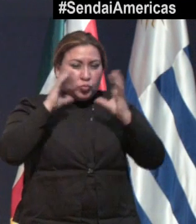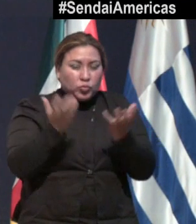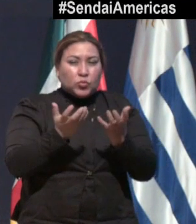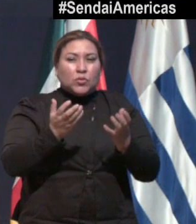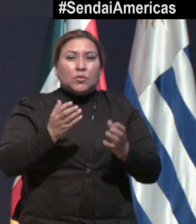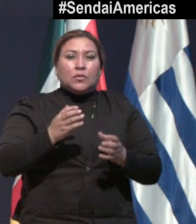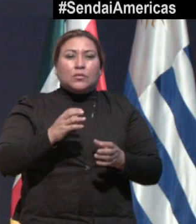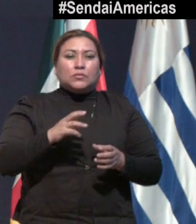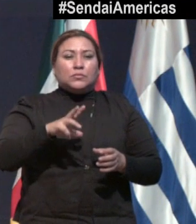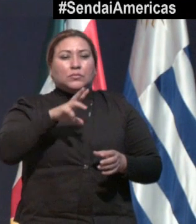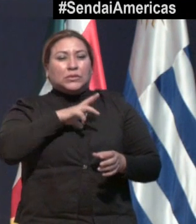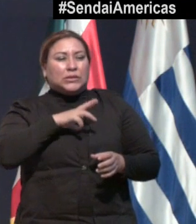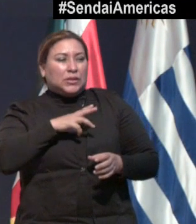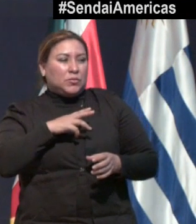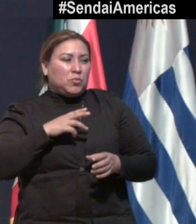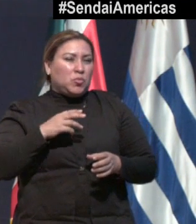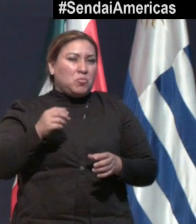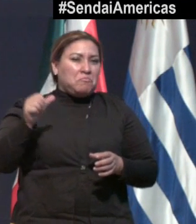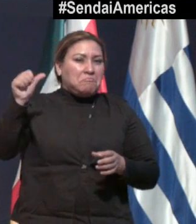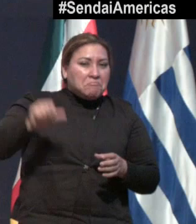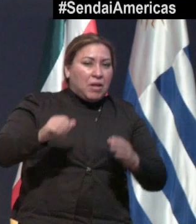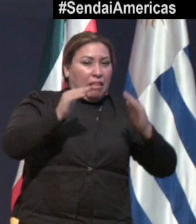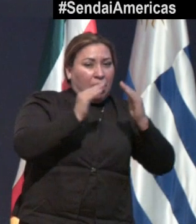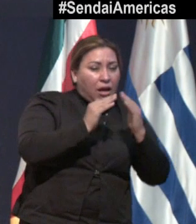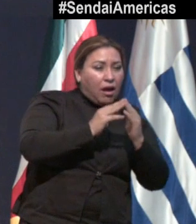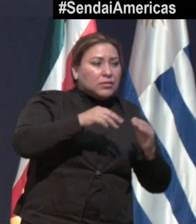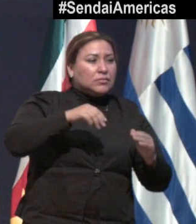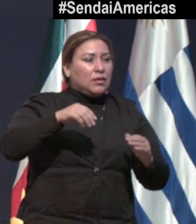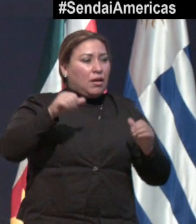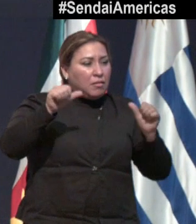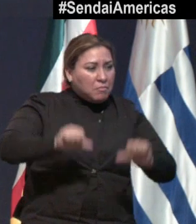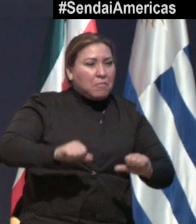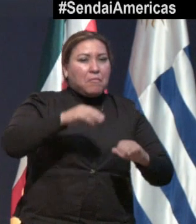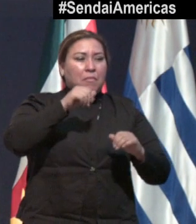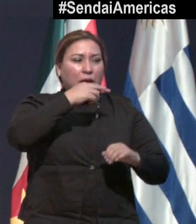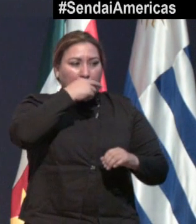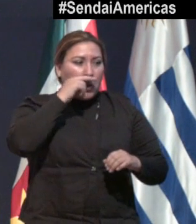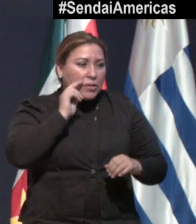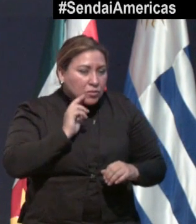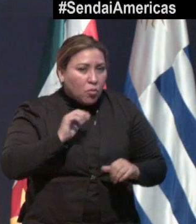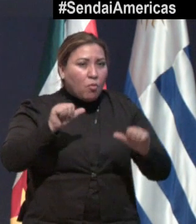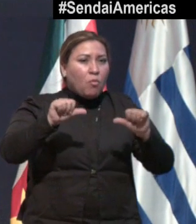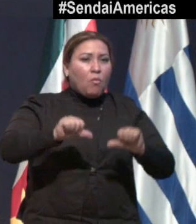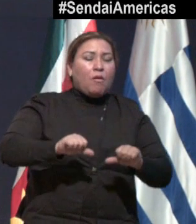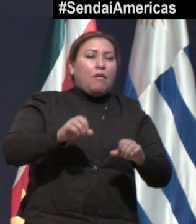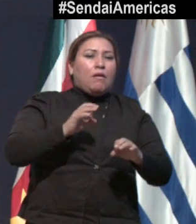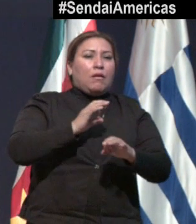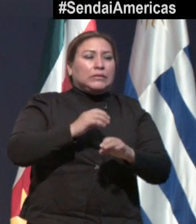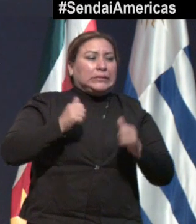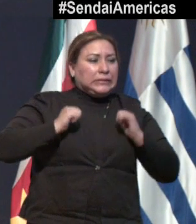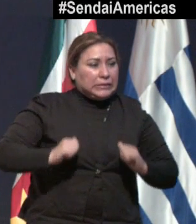tenemos daños a vivienda, a educación, de escuelas básicamente, facilidades de